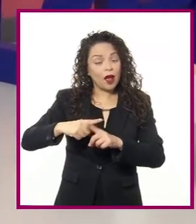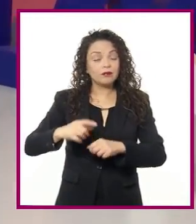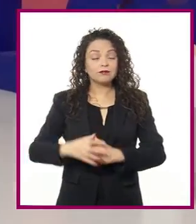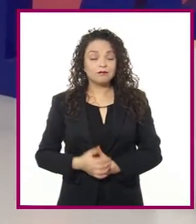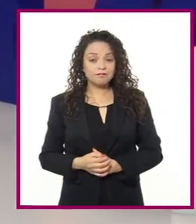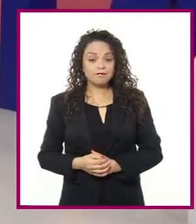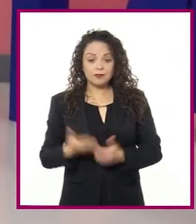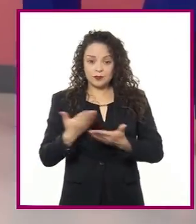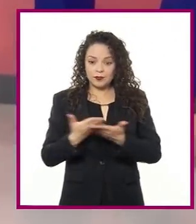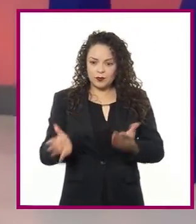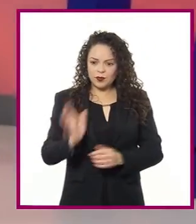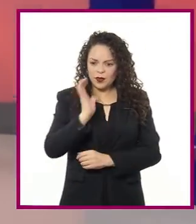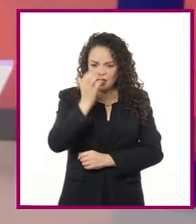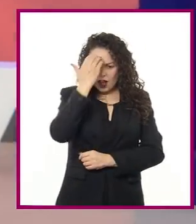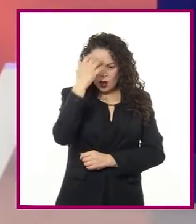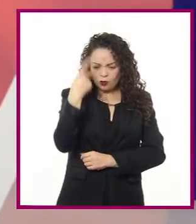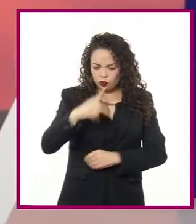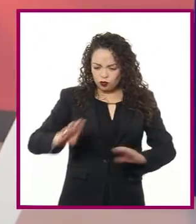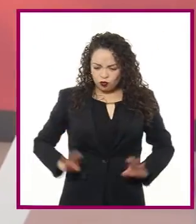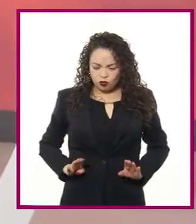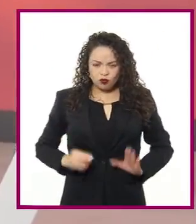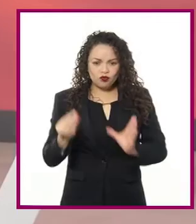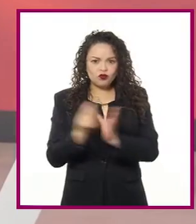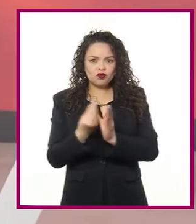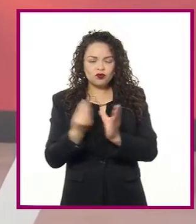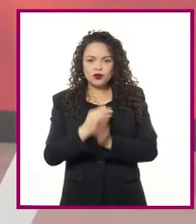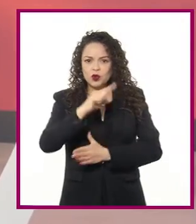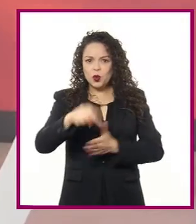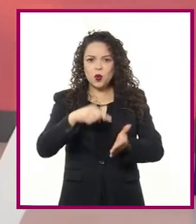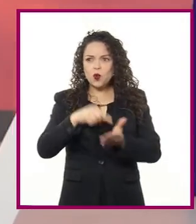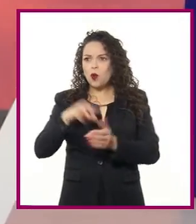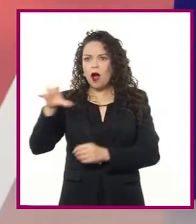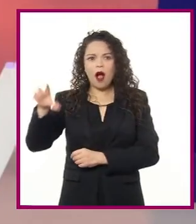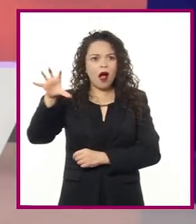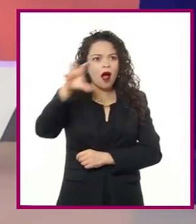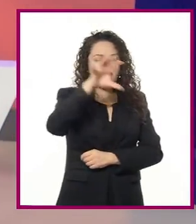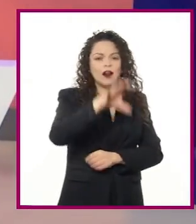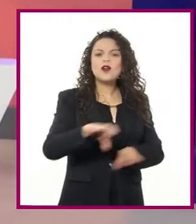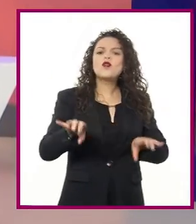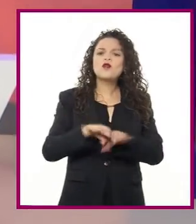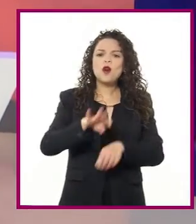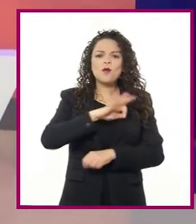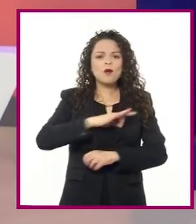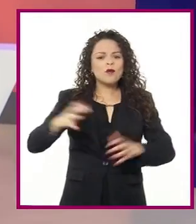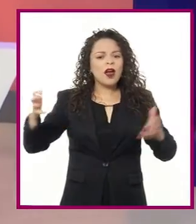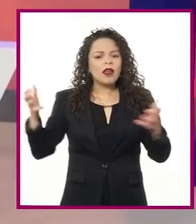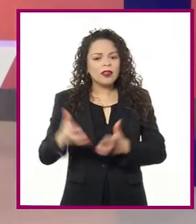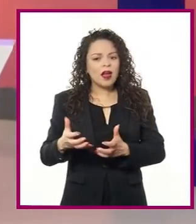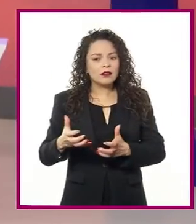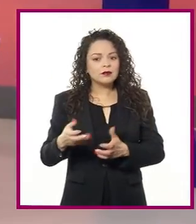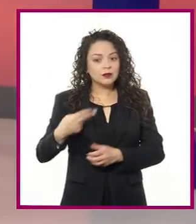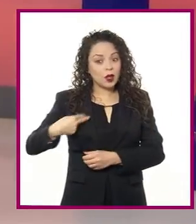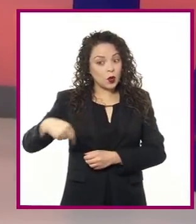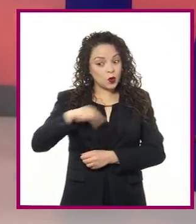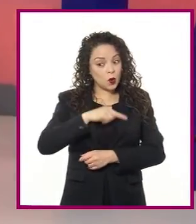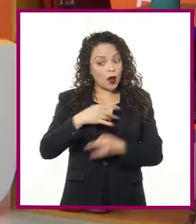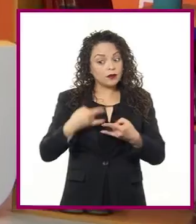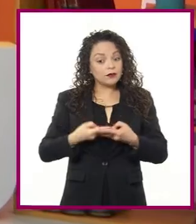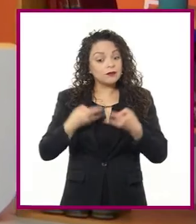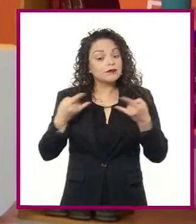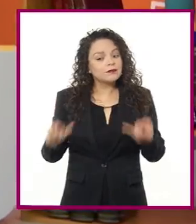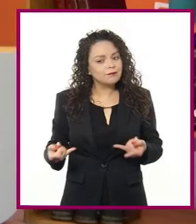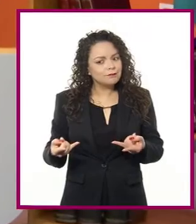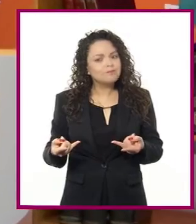Ahora que conocemos las características de los ambientes, ¿cómo podemos crearlos de nuestra historieta?